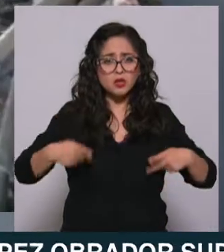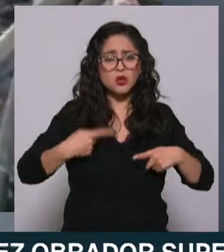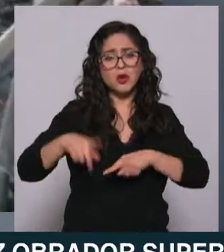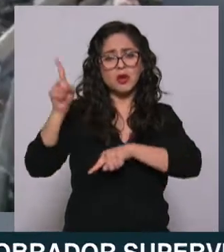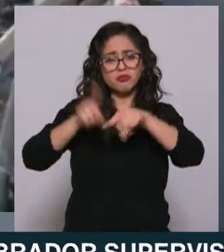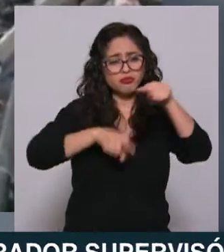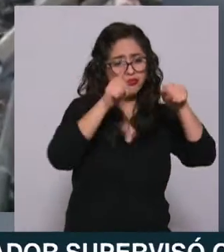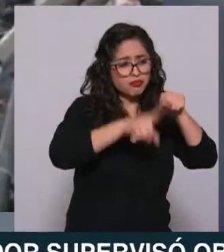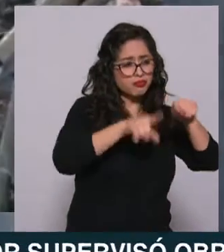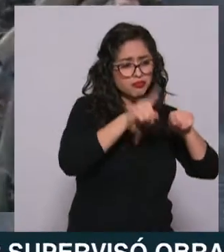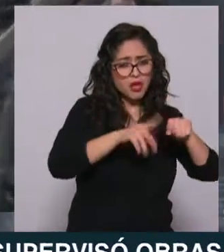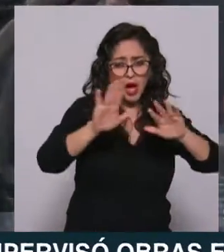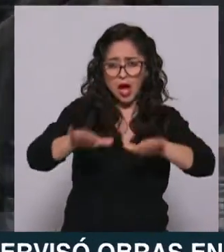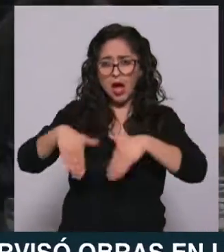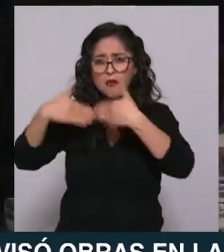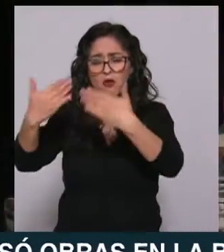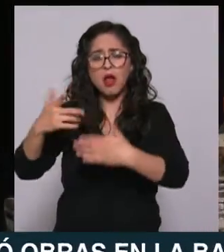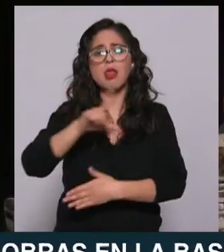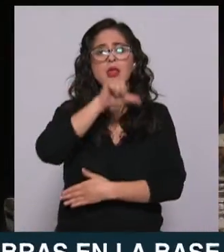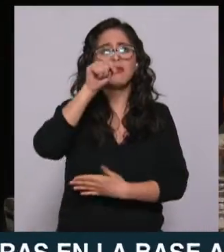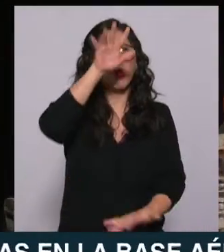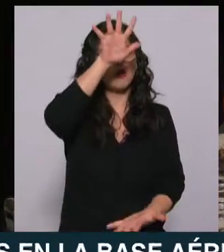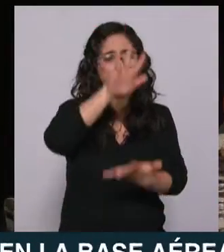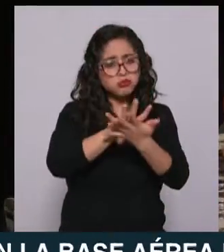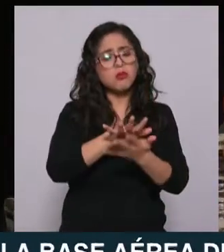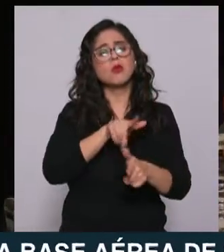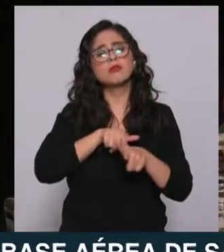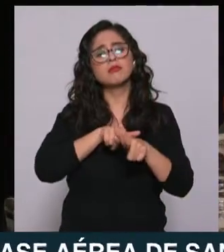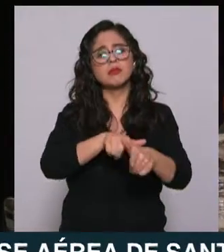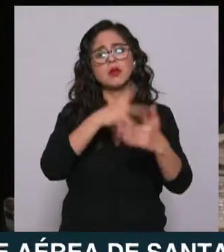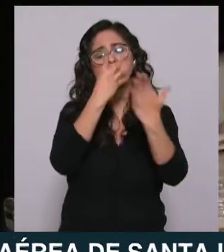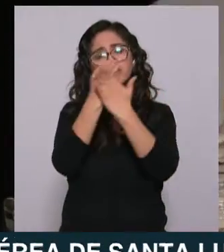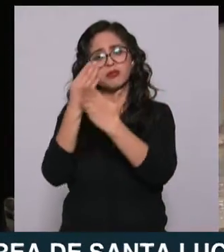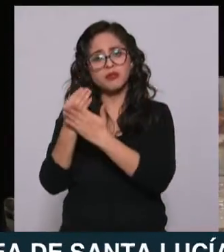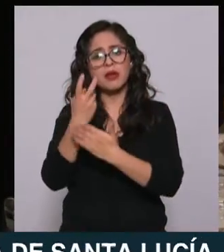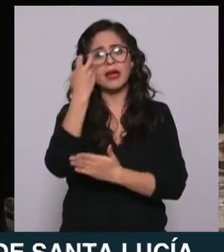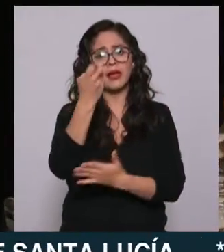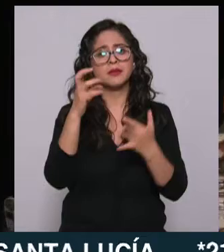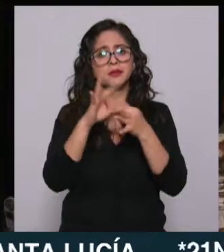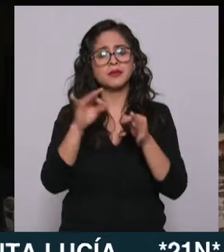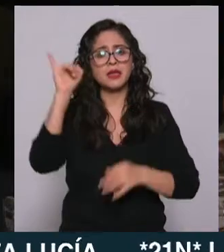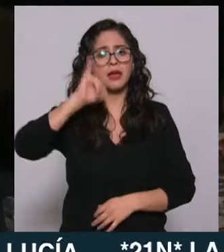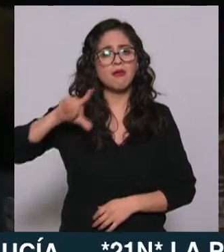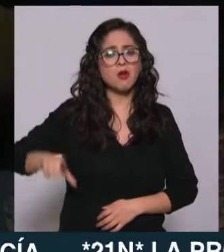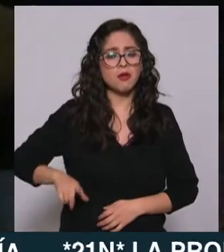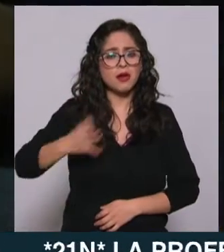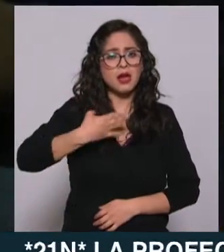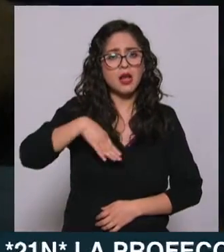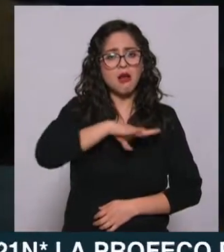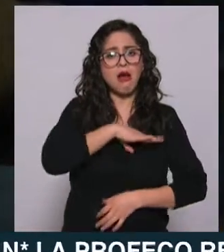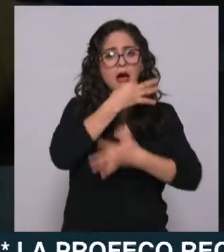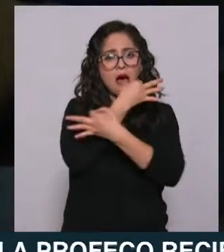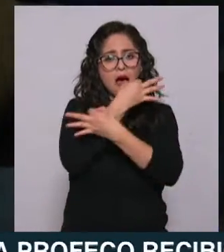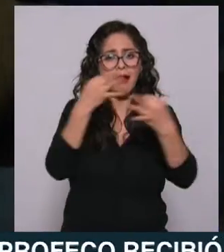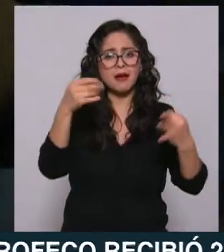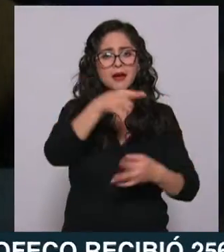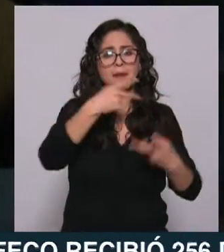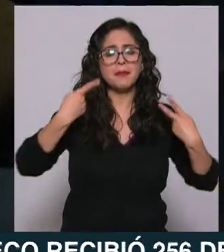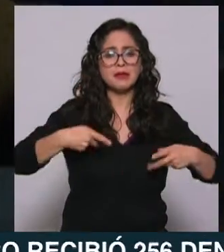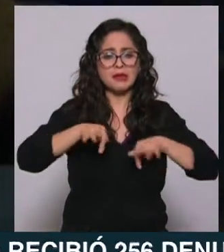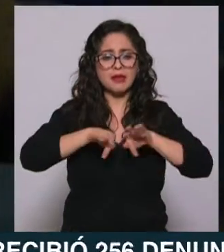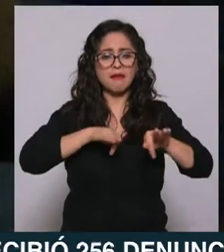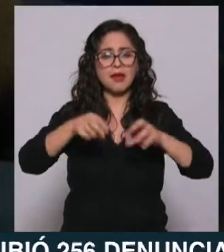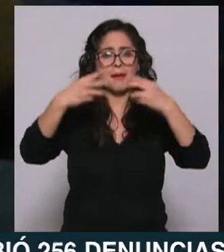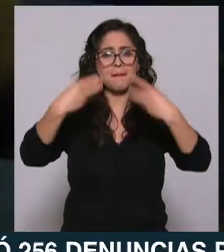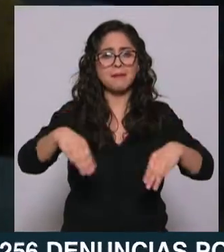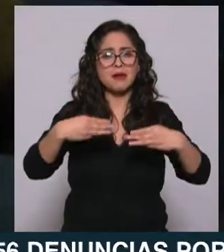reconstrucción de la zona. Así lo destacó la jefa de gobierno, Claudia Sheinbaum, en el informe que dio a los locatarios afectados sobre los avances de las